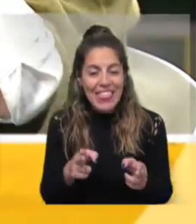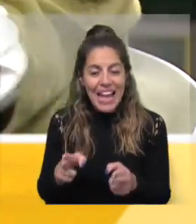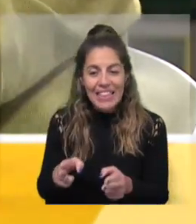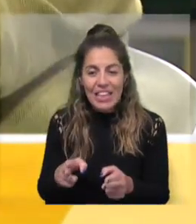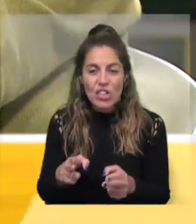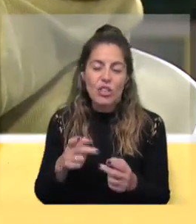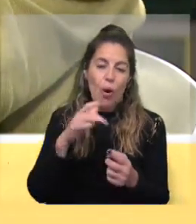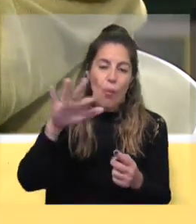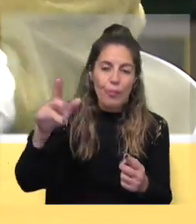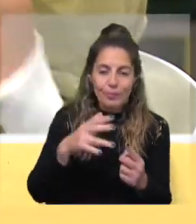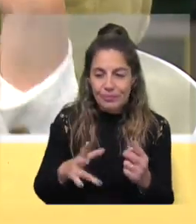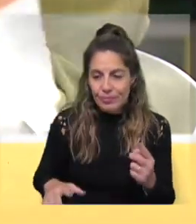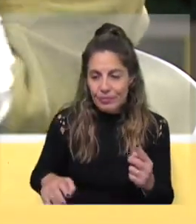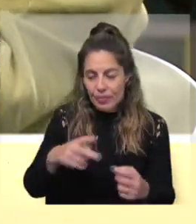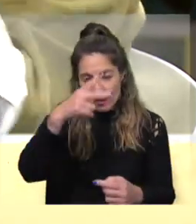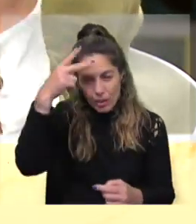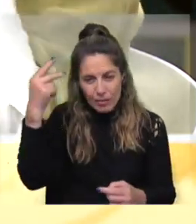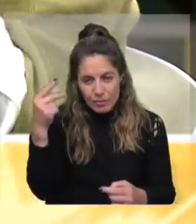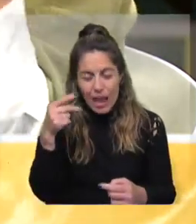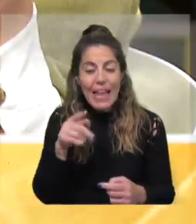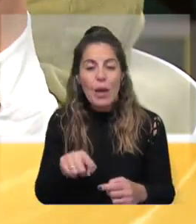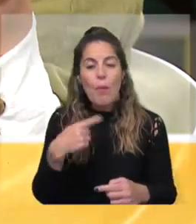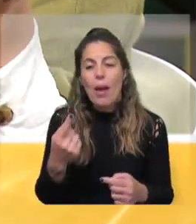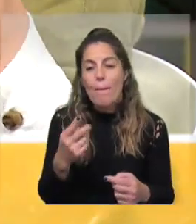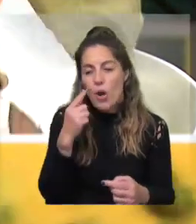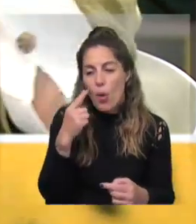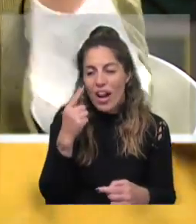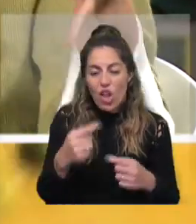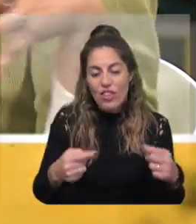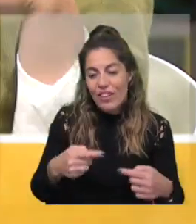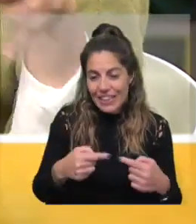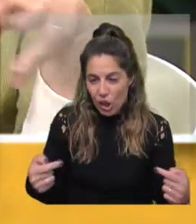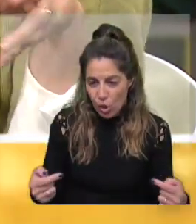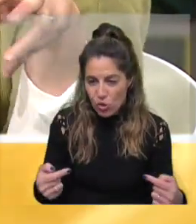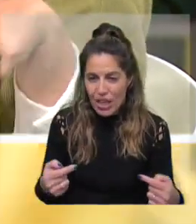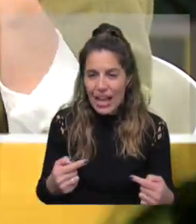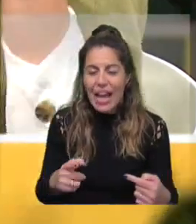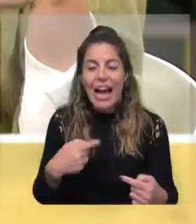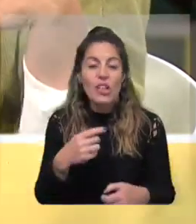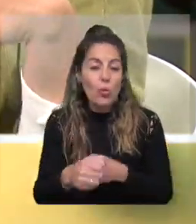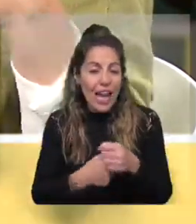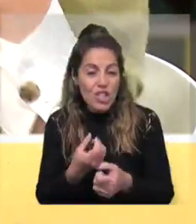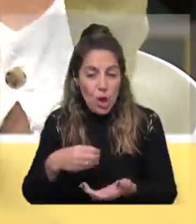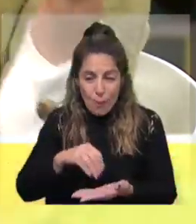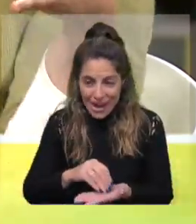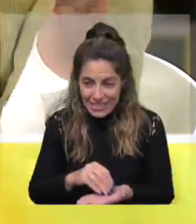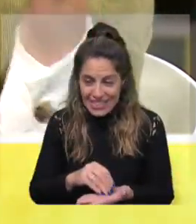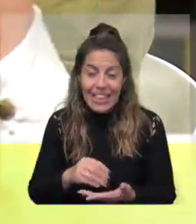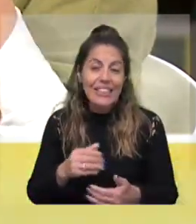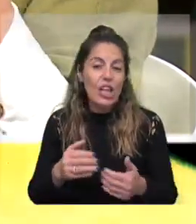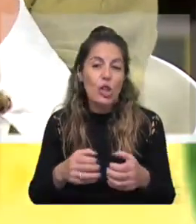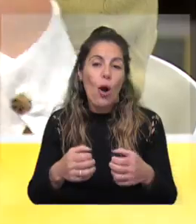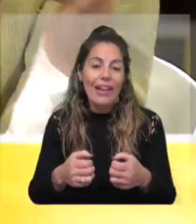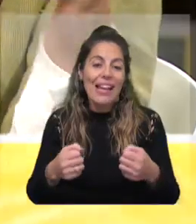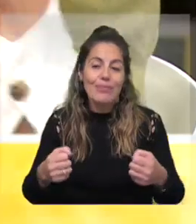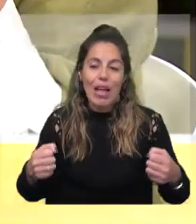bueno, cómo es el producto. Probarlo frente a diferentes organismos y ahí ya tenemos quizás otro año más y después esto hay que escalarlo porque